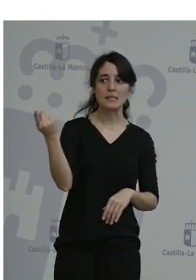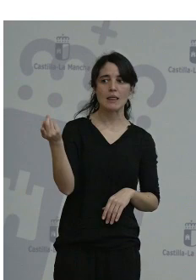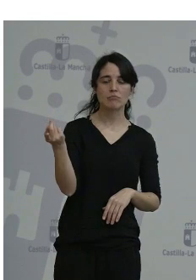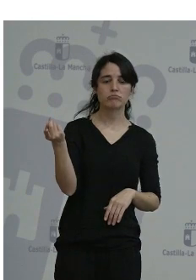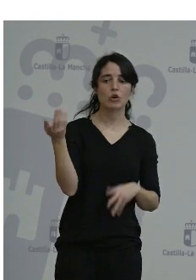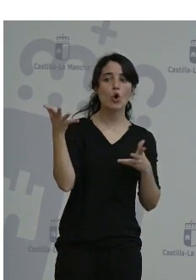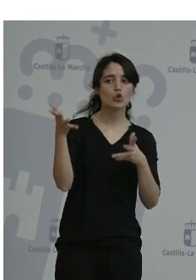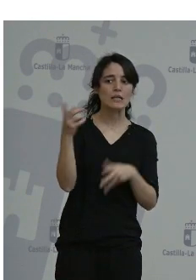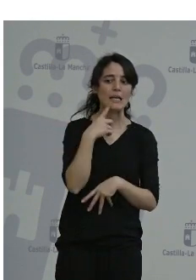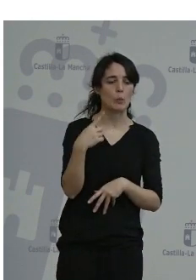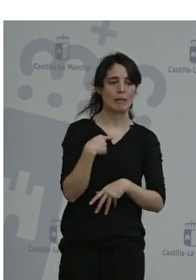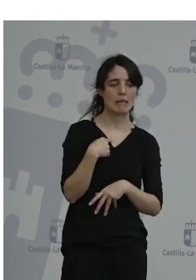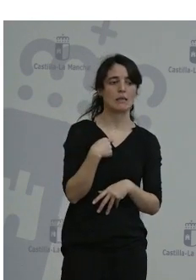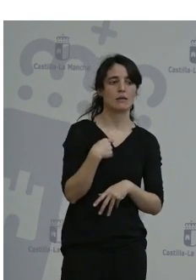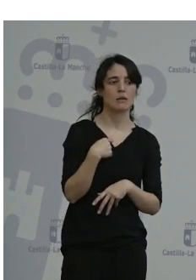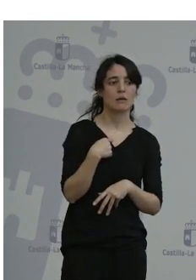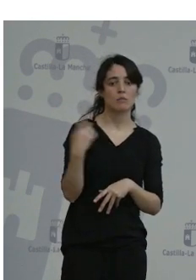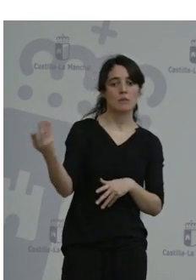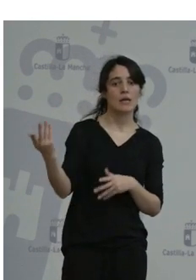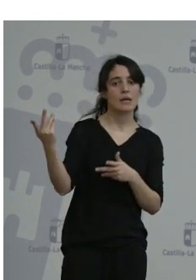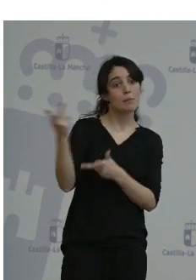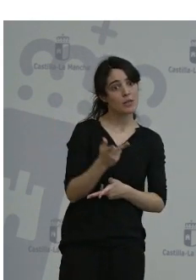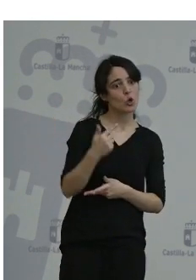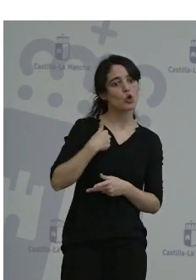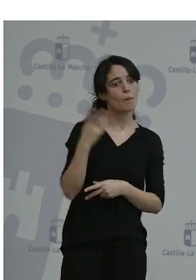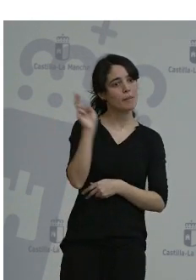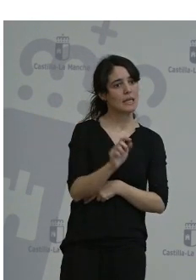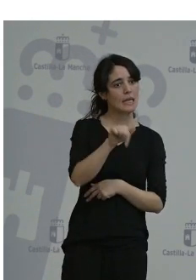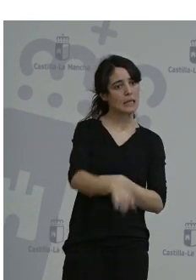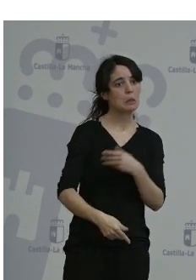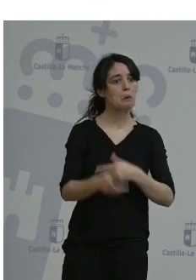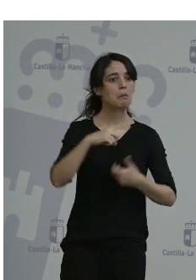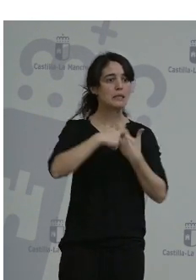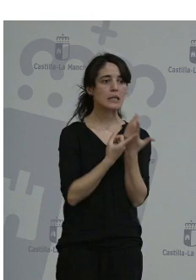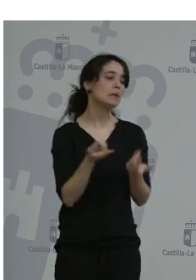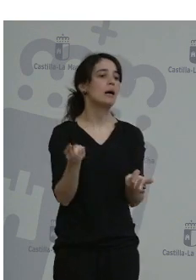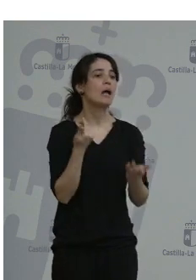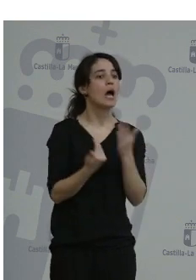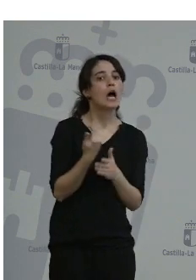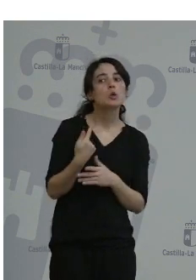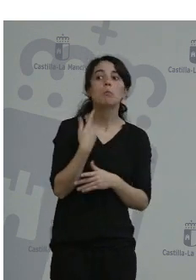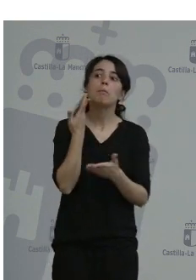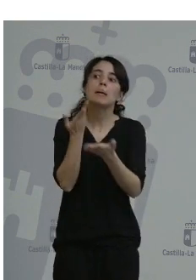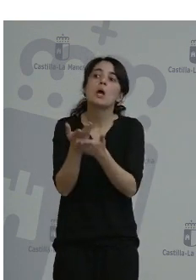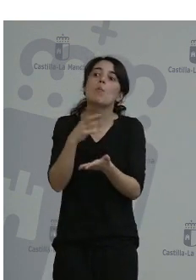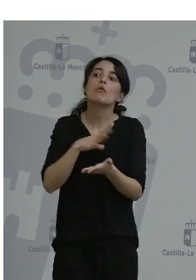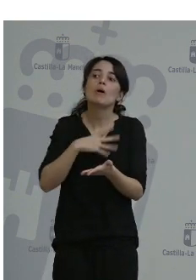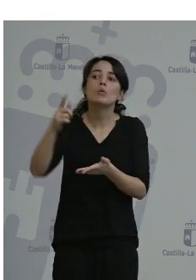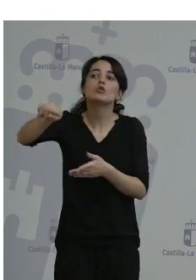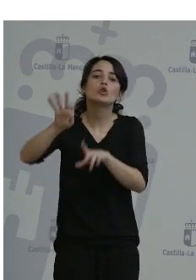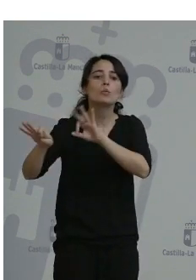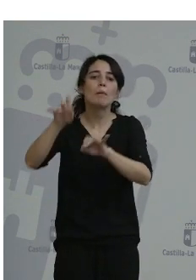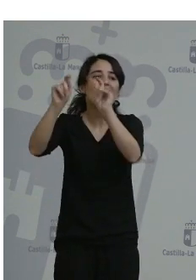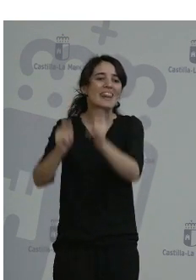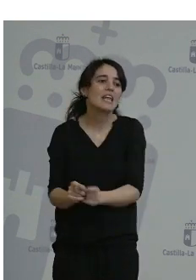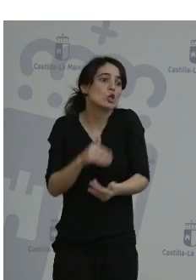que viniera a participar en este acto, bueno, pues prepararme algunos datos de lo que venimos haciendo o lo que estamos